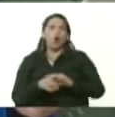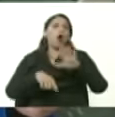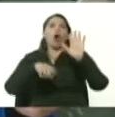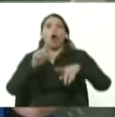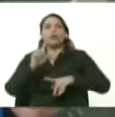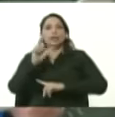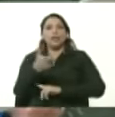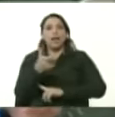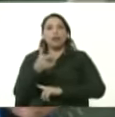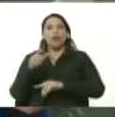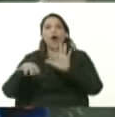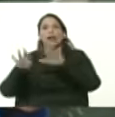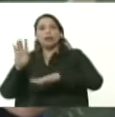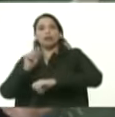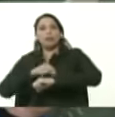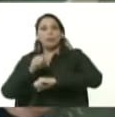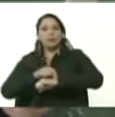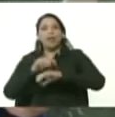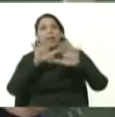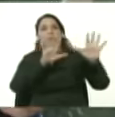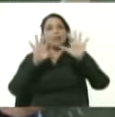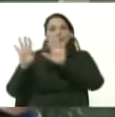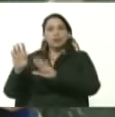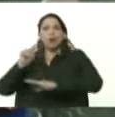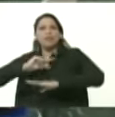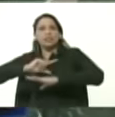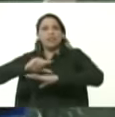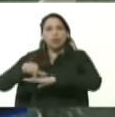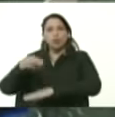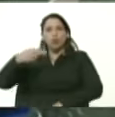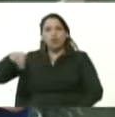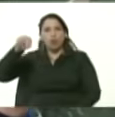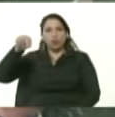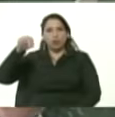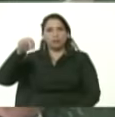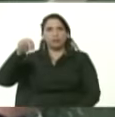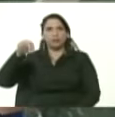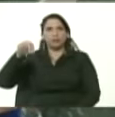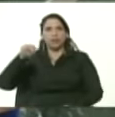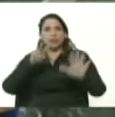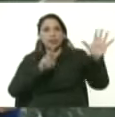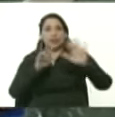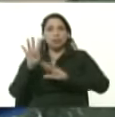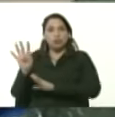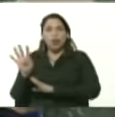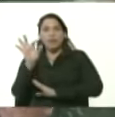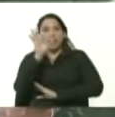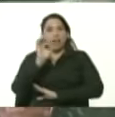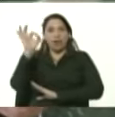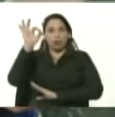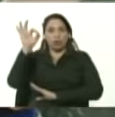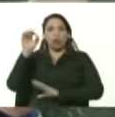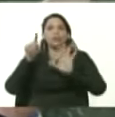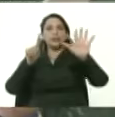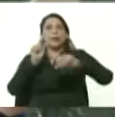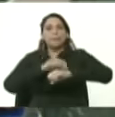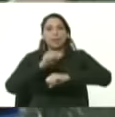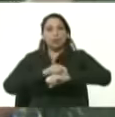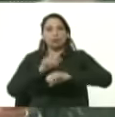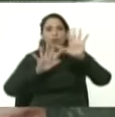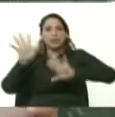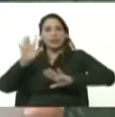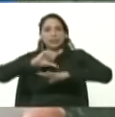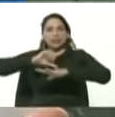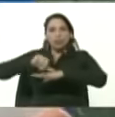grados, 14 minutos, 19 segundos al norte. 79 grados, 6 minutos, 15